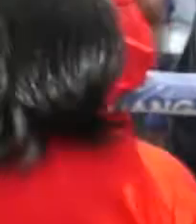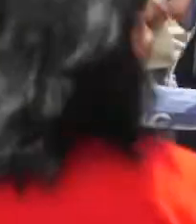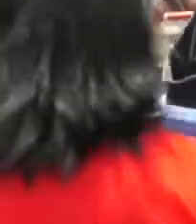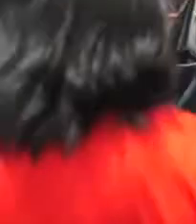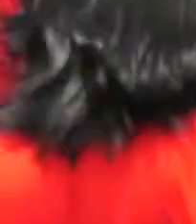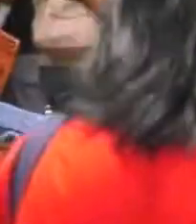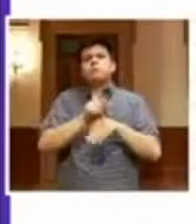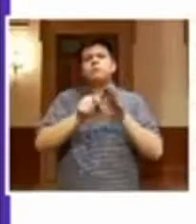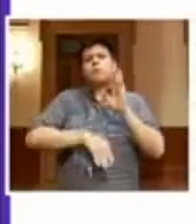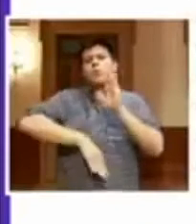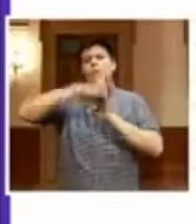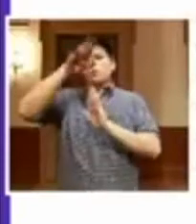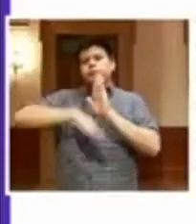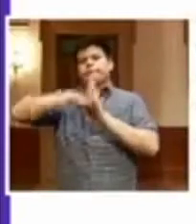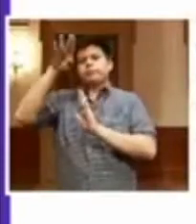pacientes infectados.